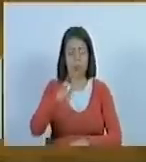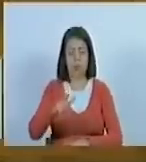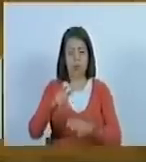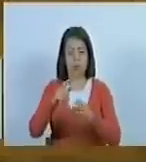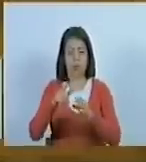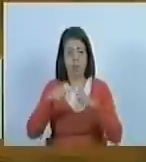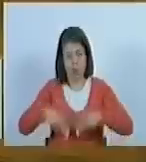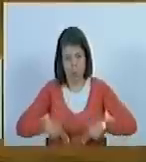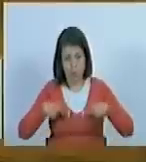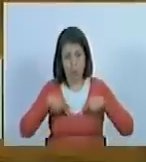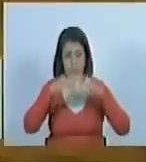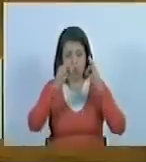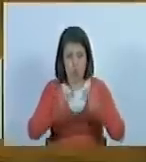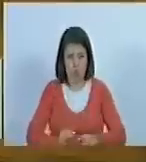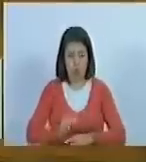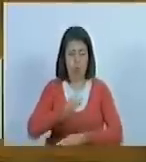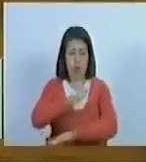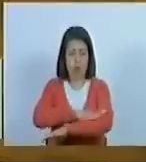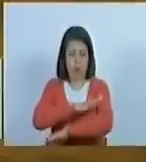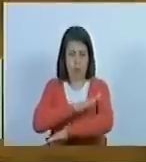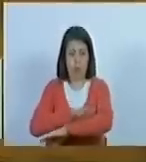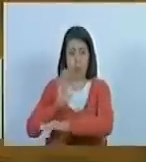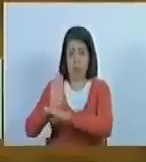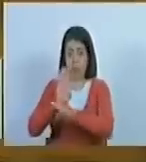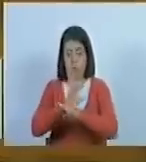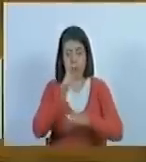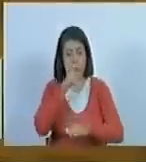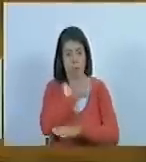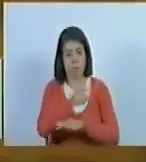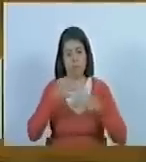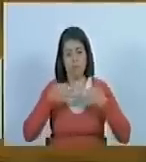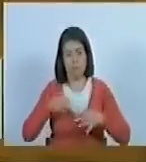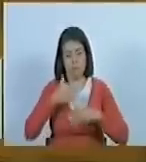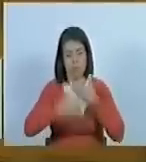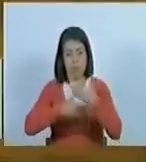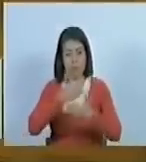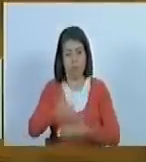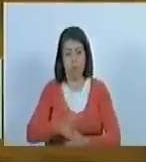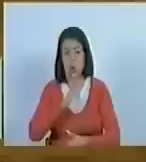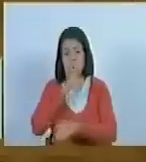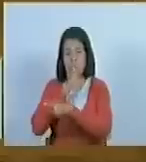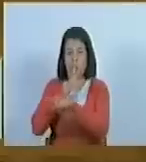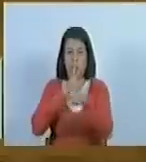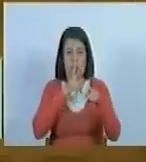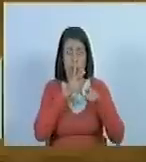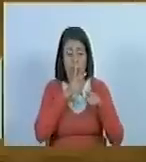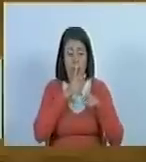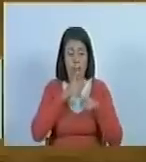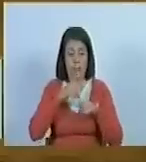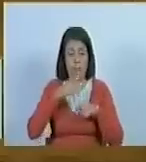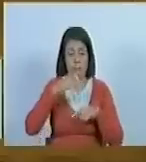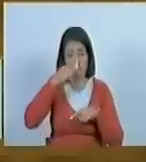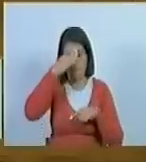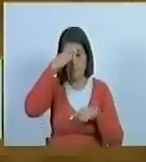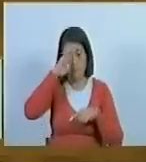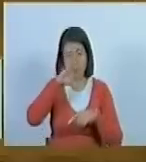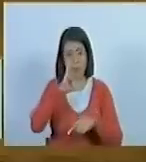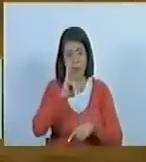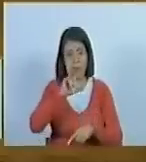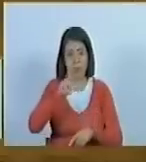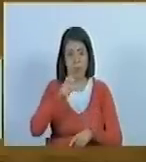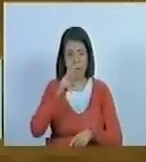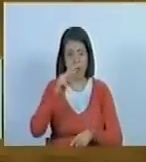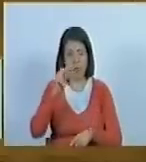ético es proteger a nuestro pueblo de la normalización de esta barbarie. El cubano José Ignacio López